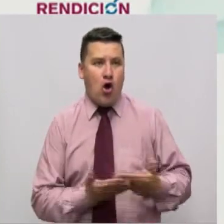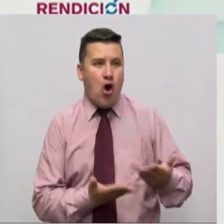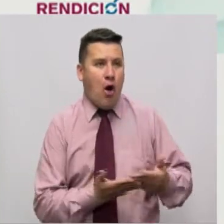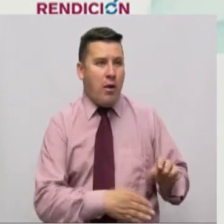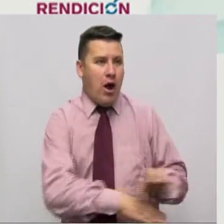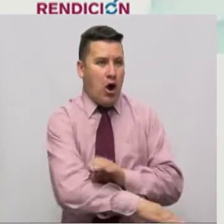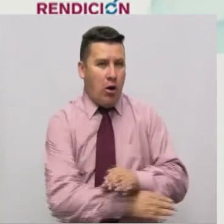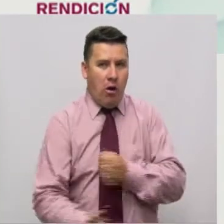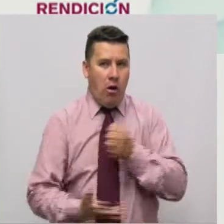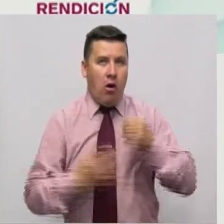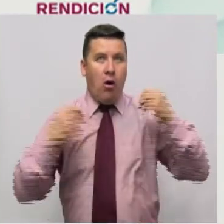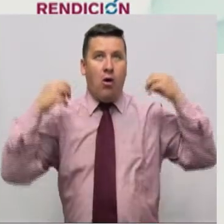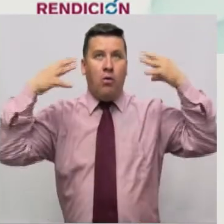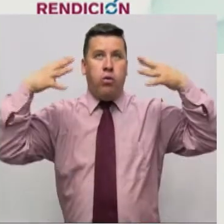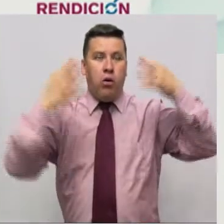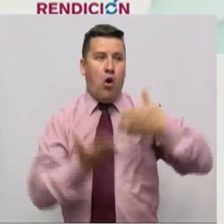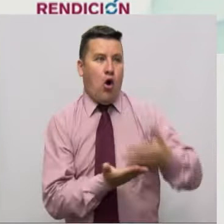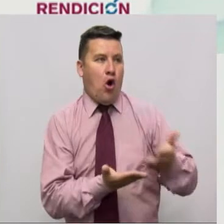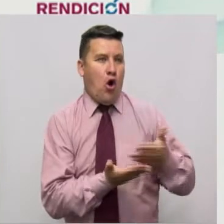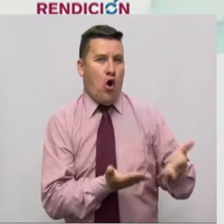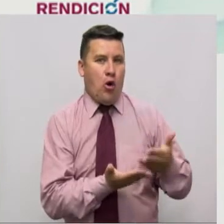muebles, computadores, aires